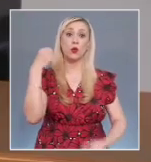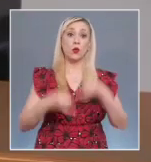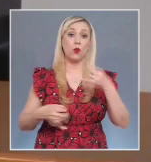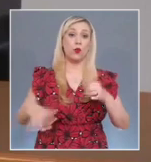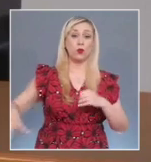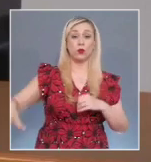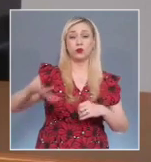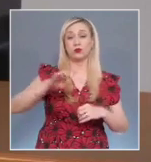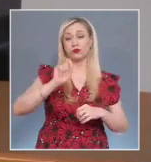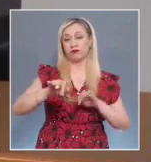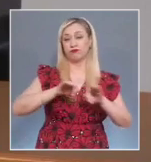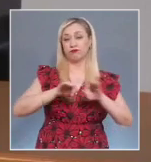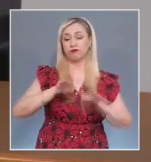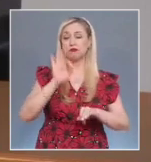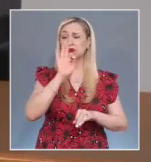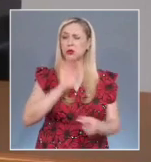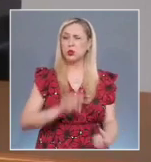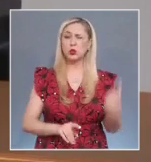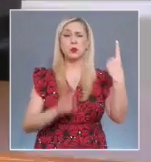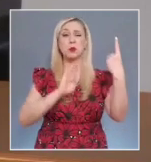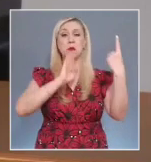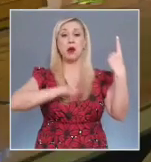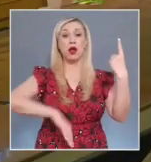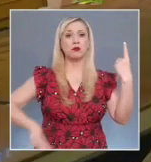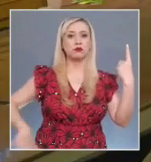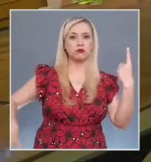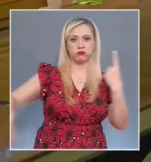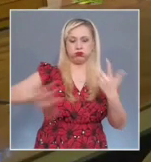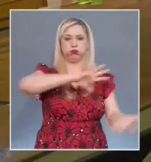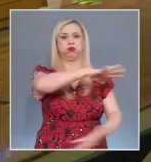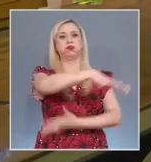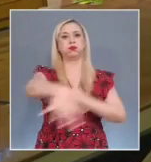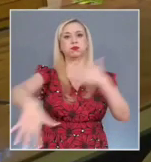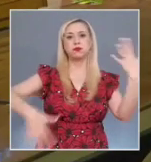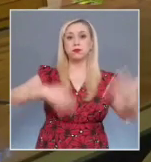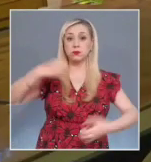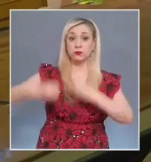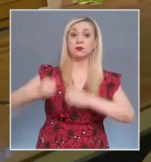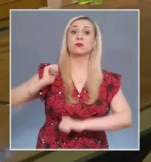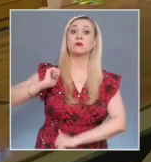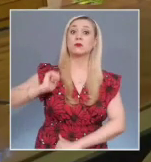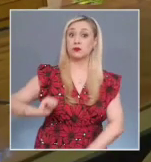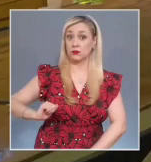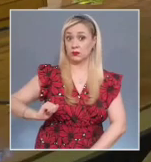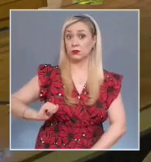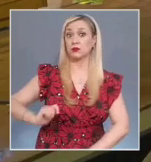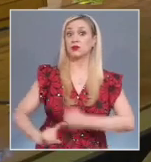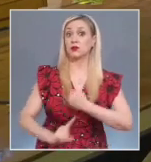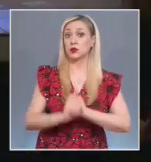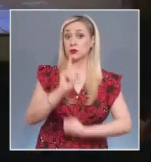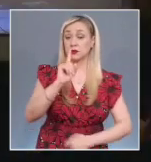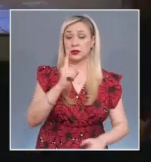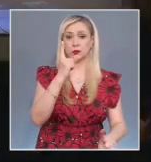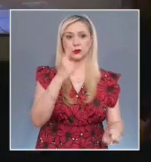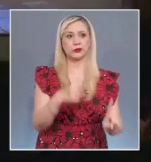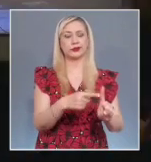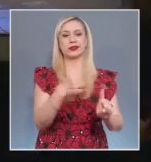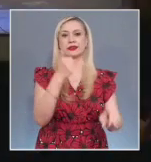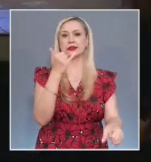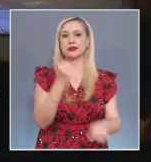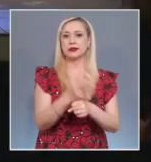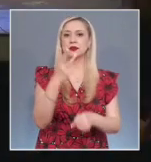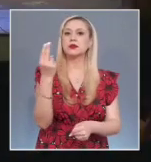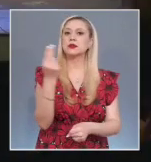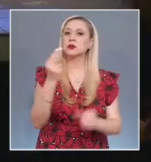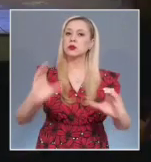ello, conminó a las personas impartidoras de justicia a conducirse con honestidad y rectitud para no afectar la imagen del Poder